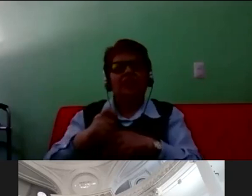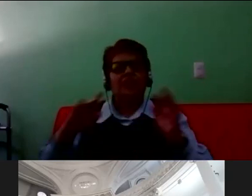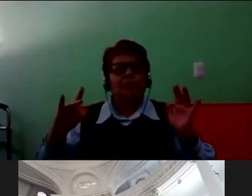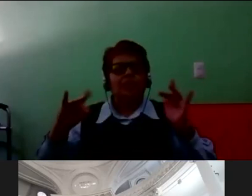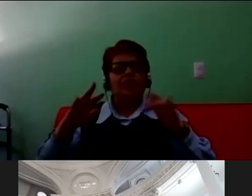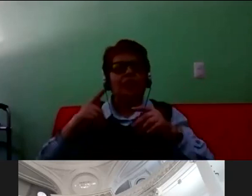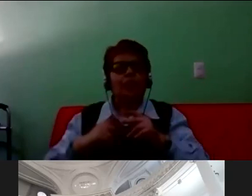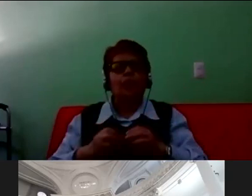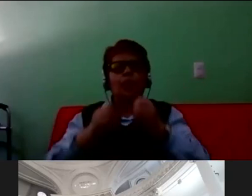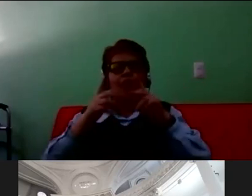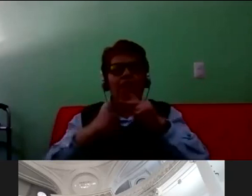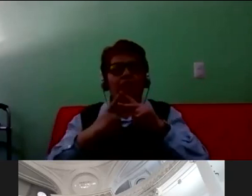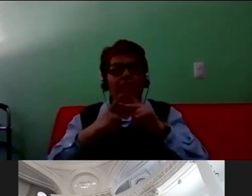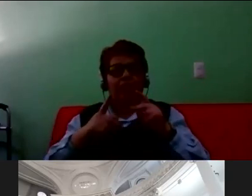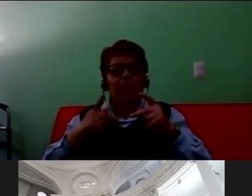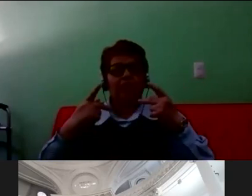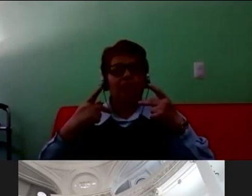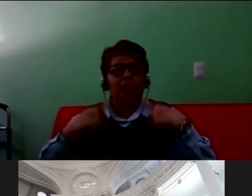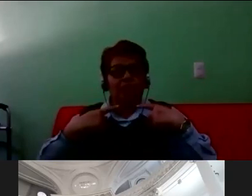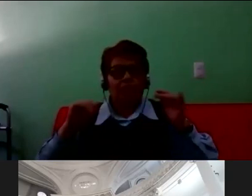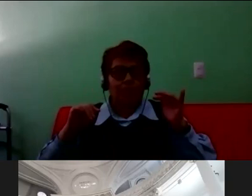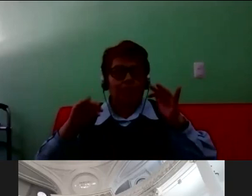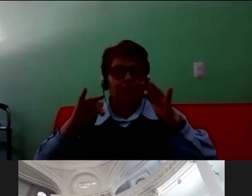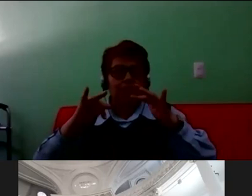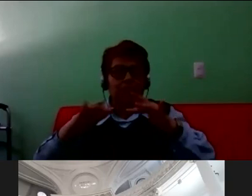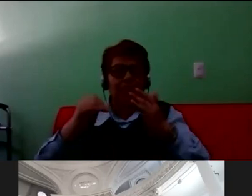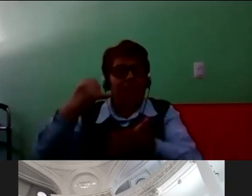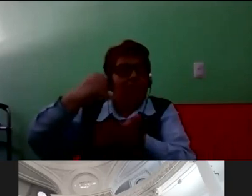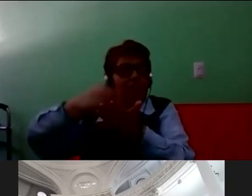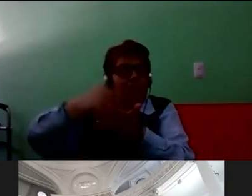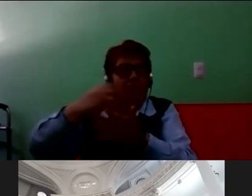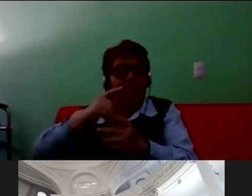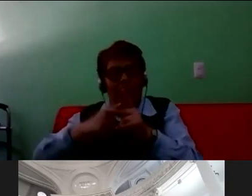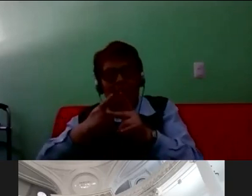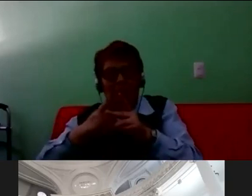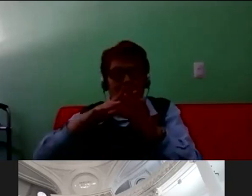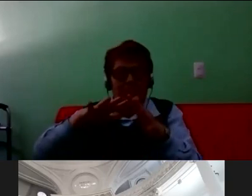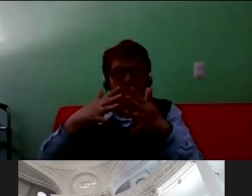entraron al espacio y los impuestos están calculados